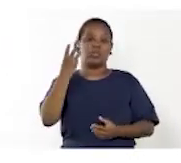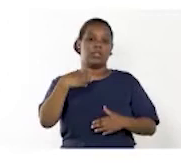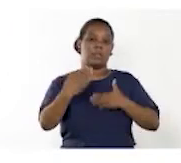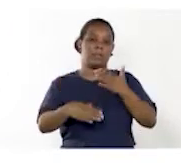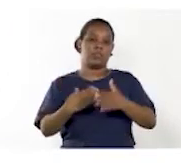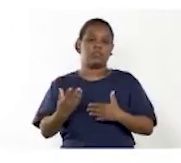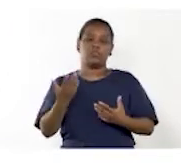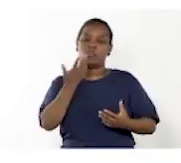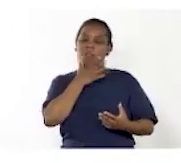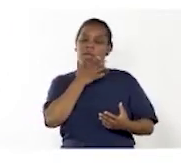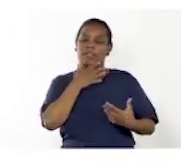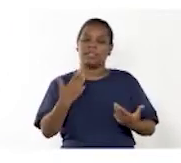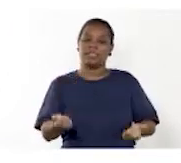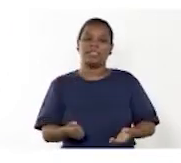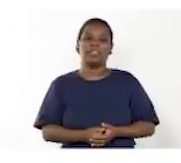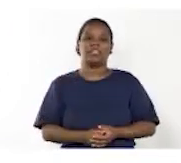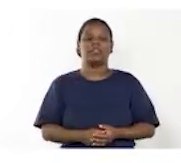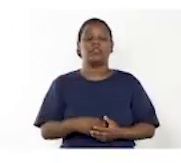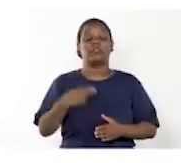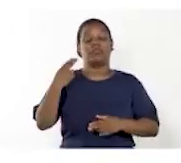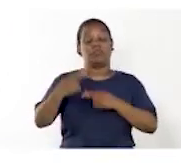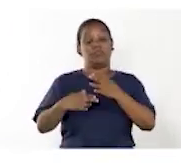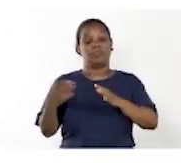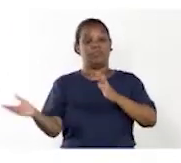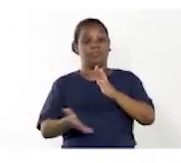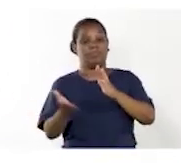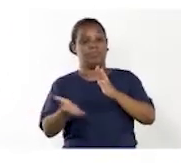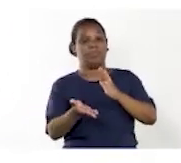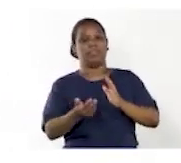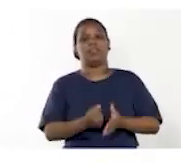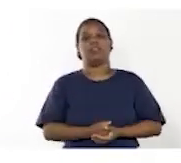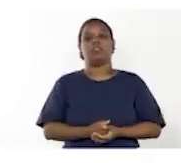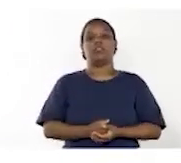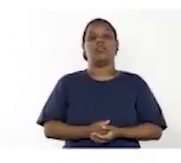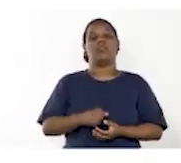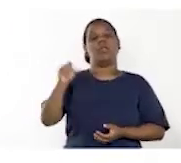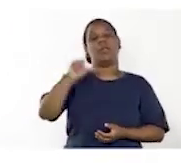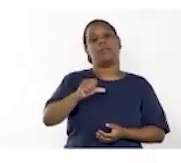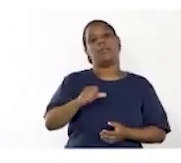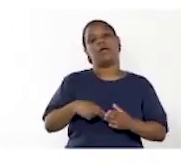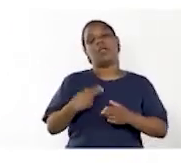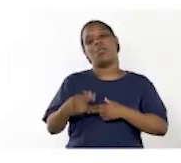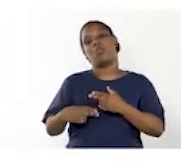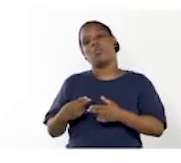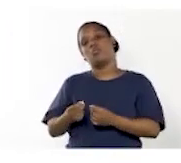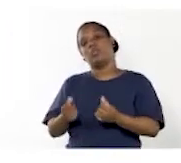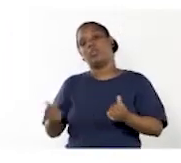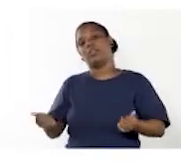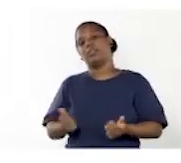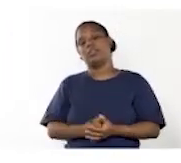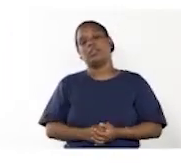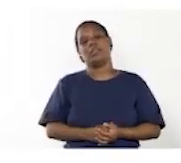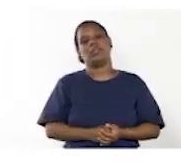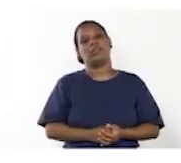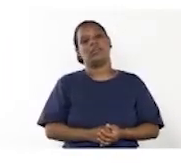similares, originados por la tala de bosque, eliminados por el mal uso de las tierras,